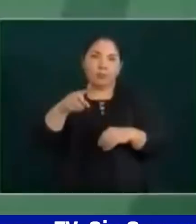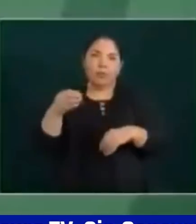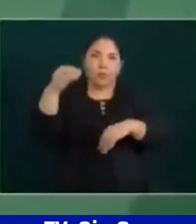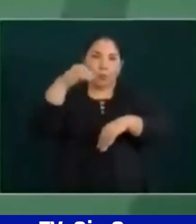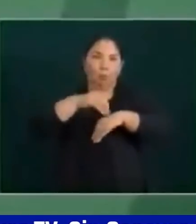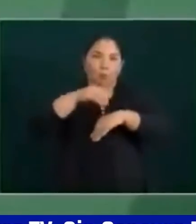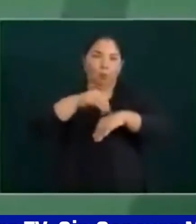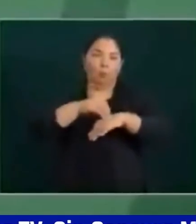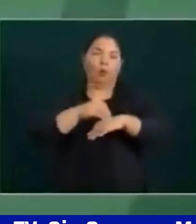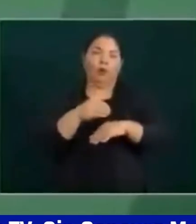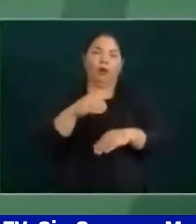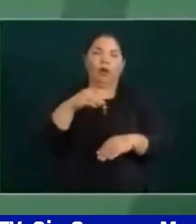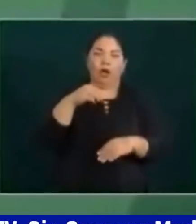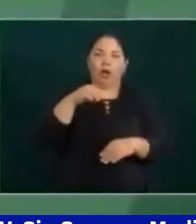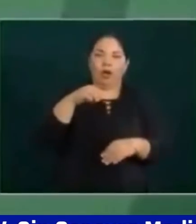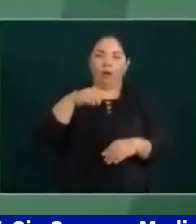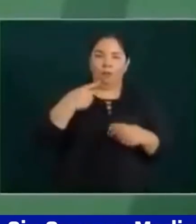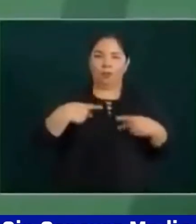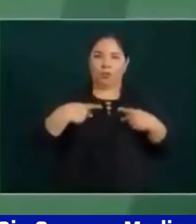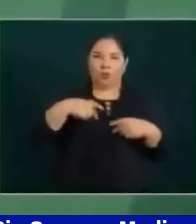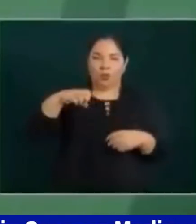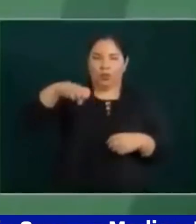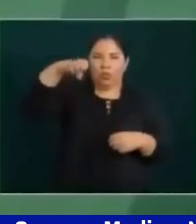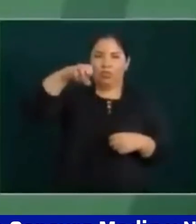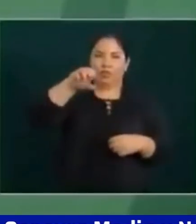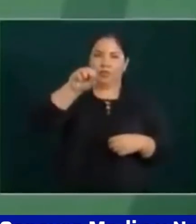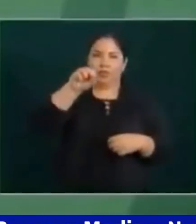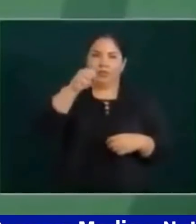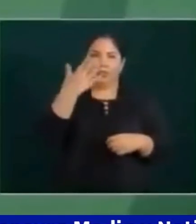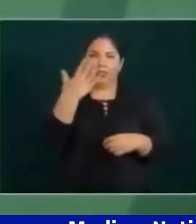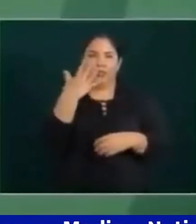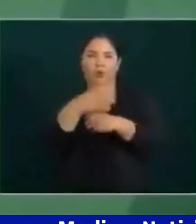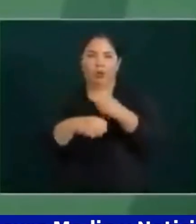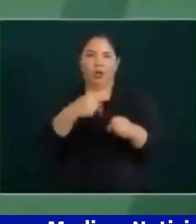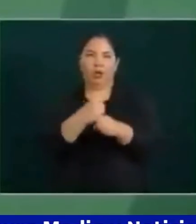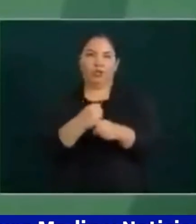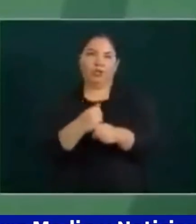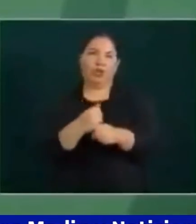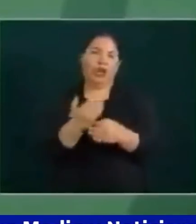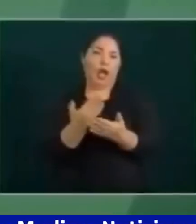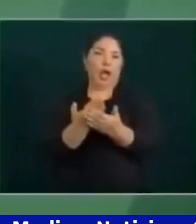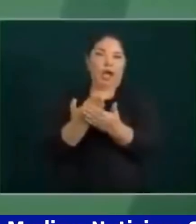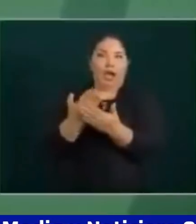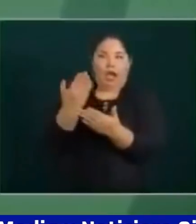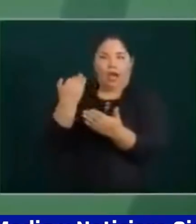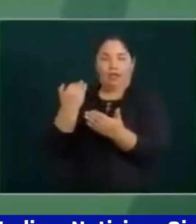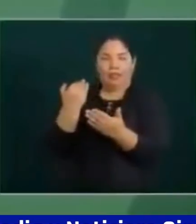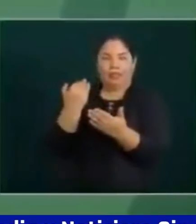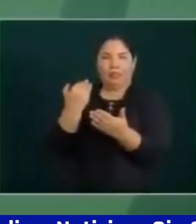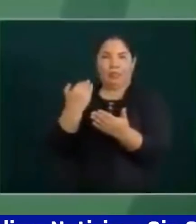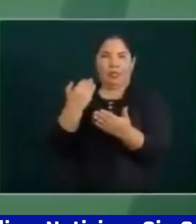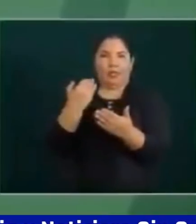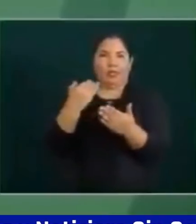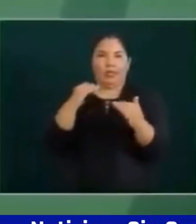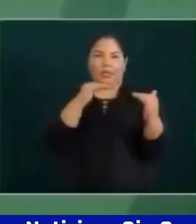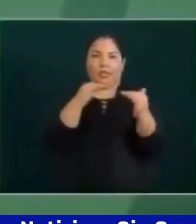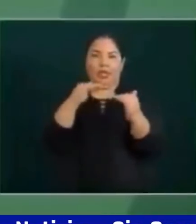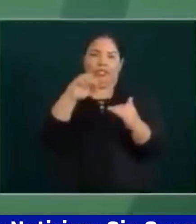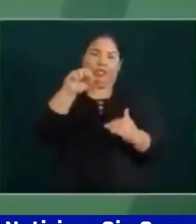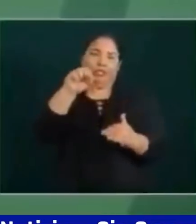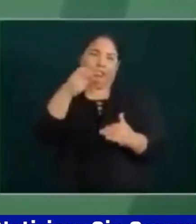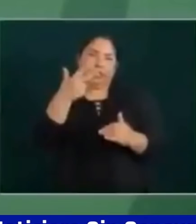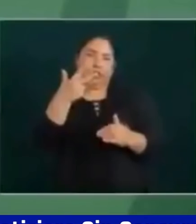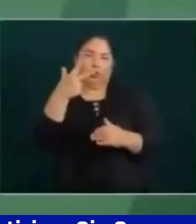de 65 y más. Antes el apoyo era para